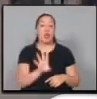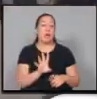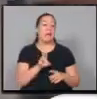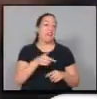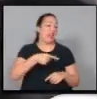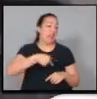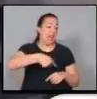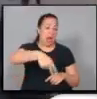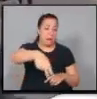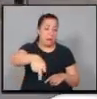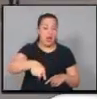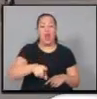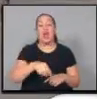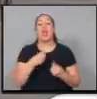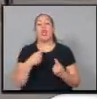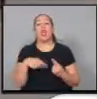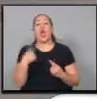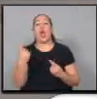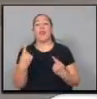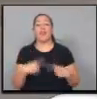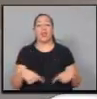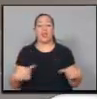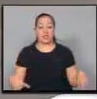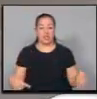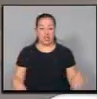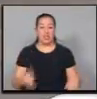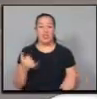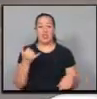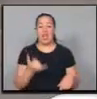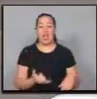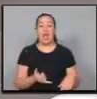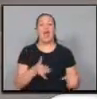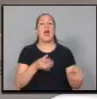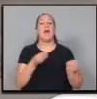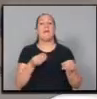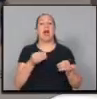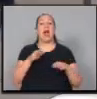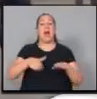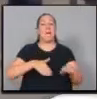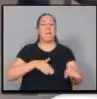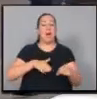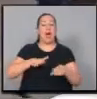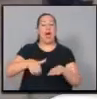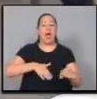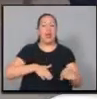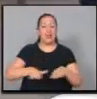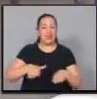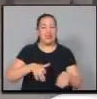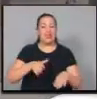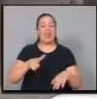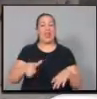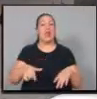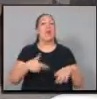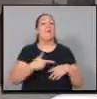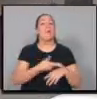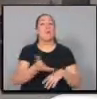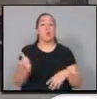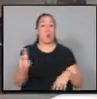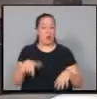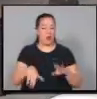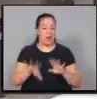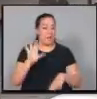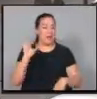cosas hay en la ciudad feliz? Pista de skate pública en la Bristol, una de las más importantes de Latinoamérica, si no la